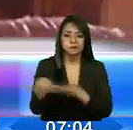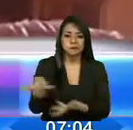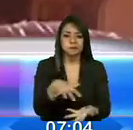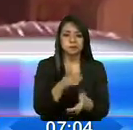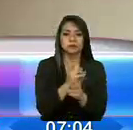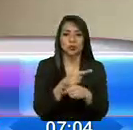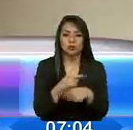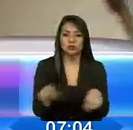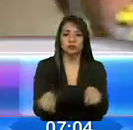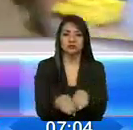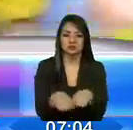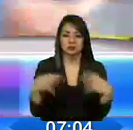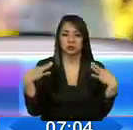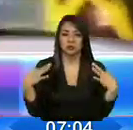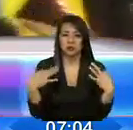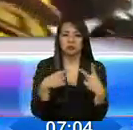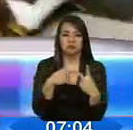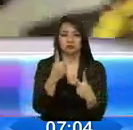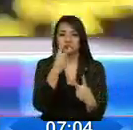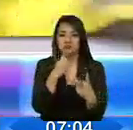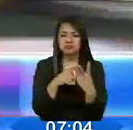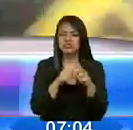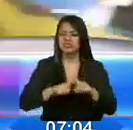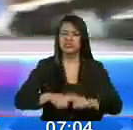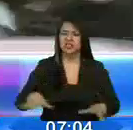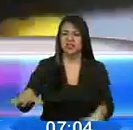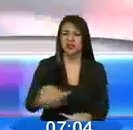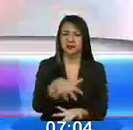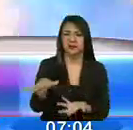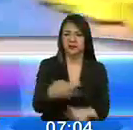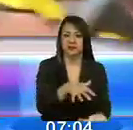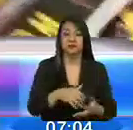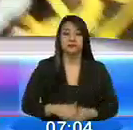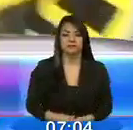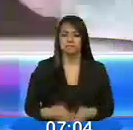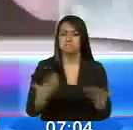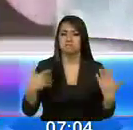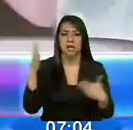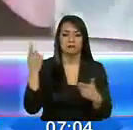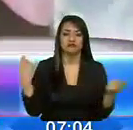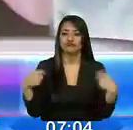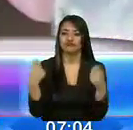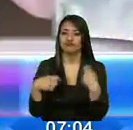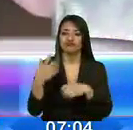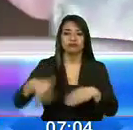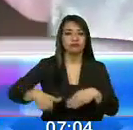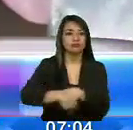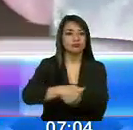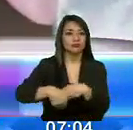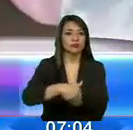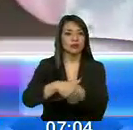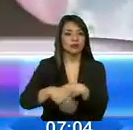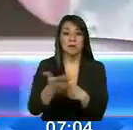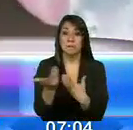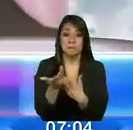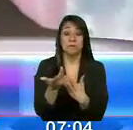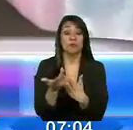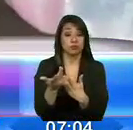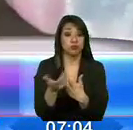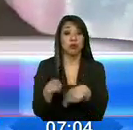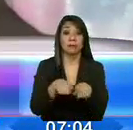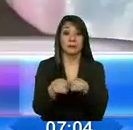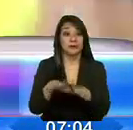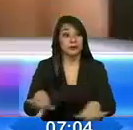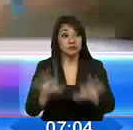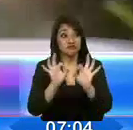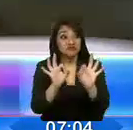como calzado, vestimenta, cigarrillos, entre otros, que tienen gran movimiento a nivel de frontera, convirtiéndose en una competencia desleal